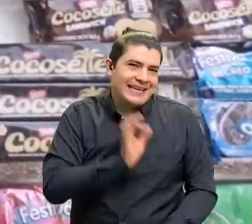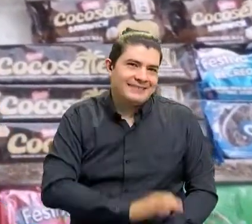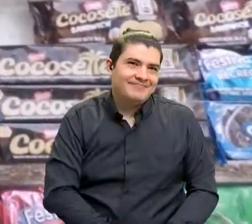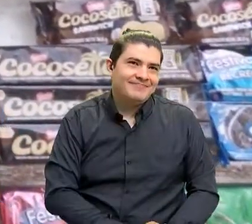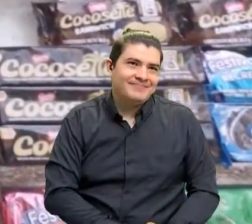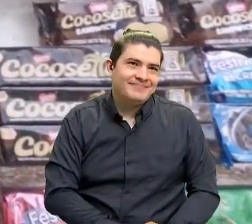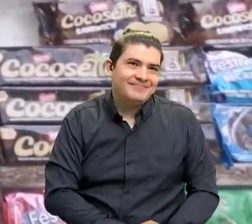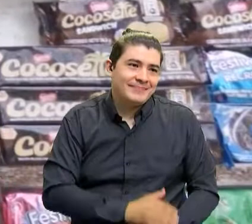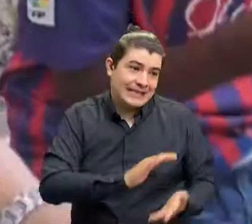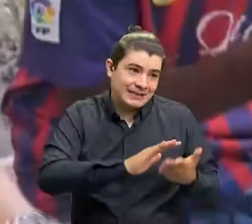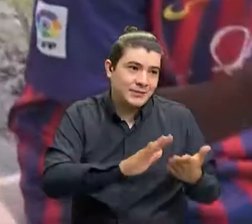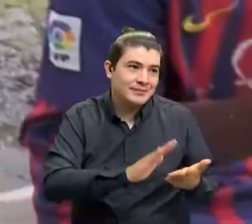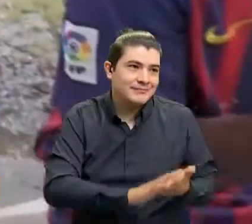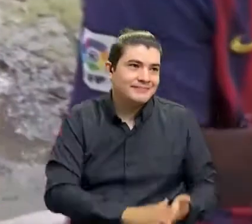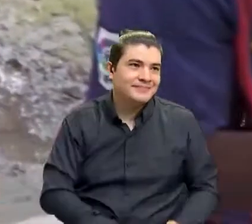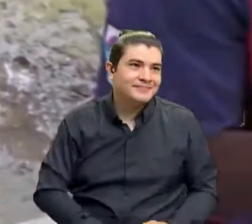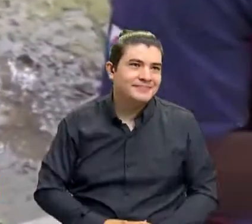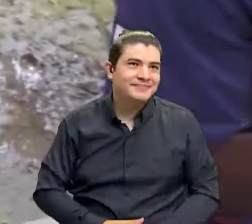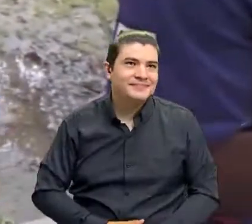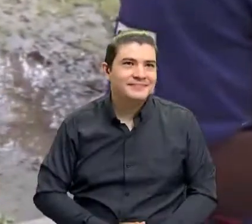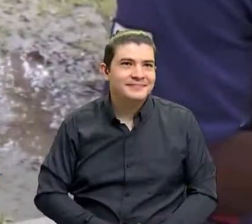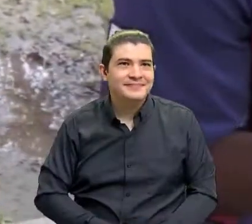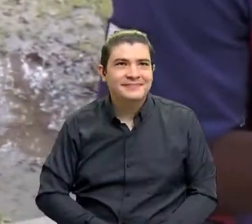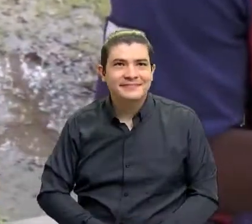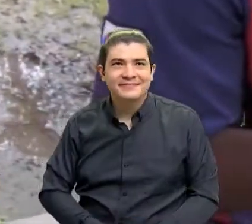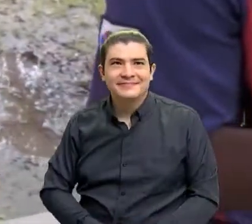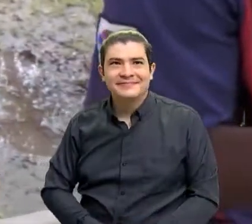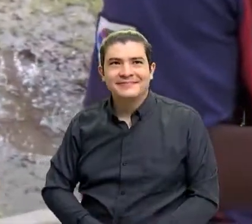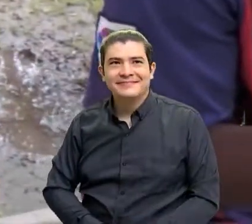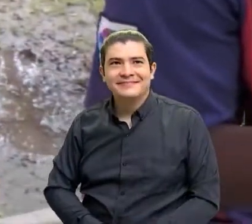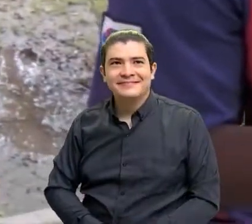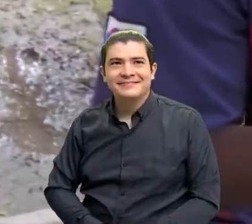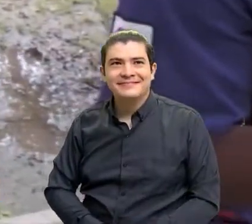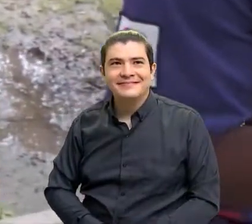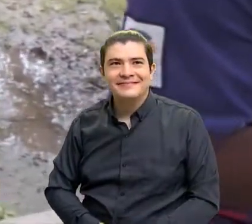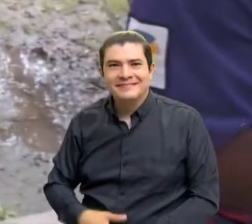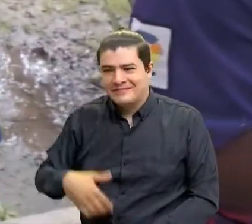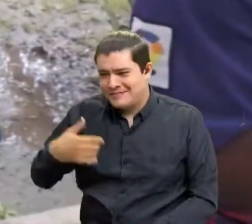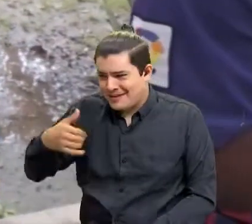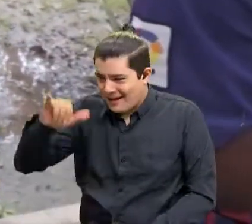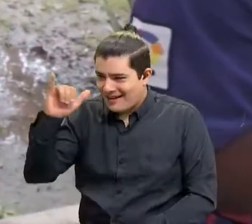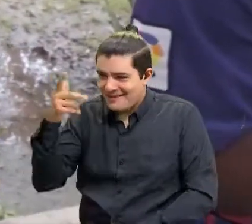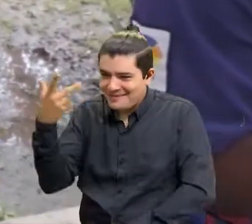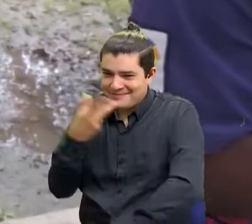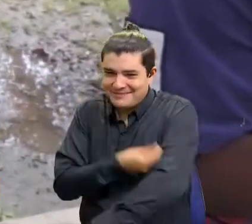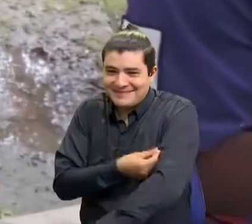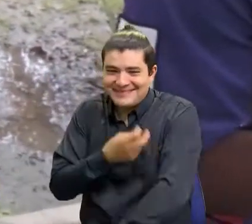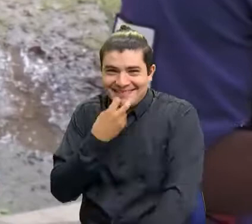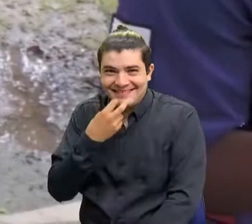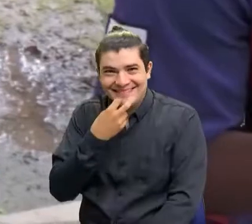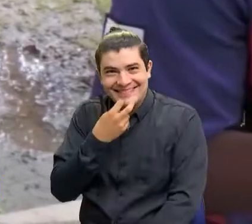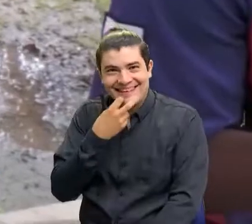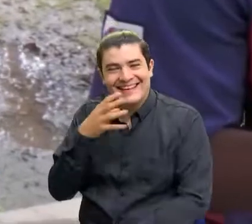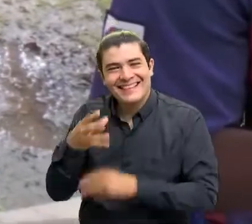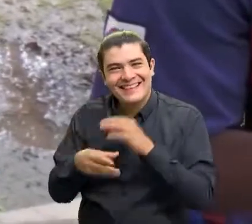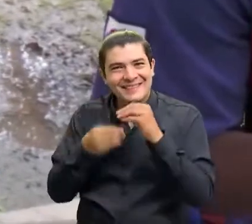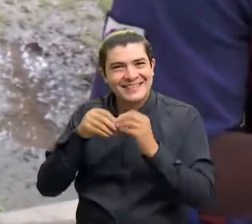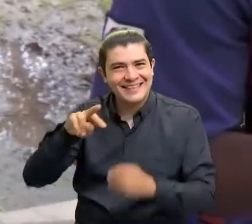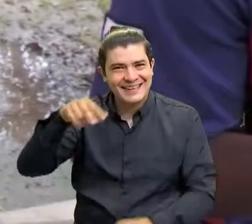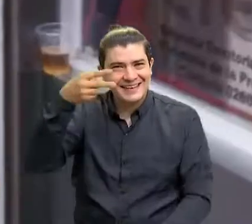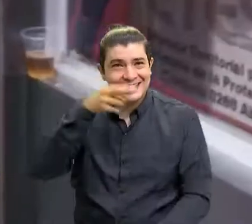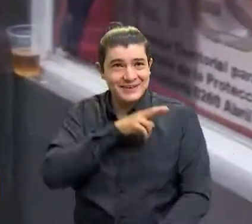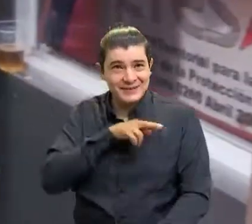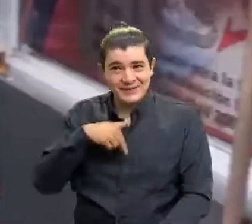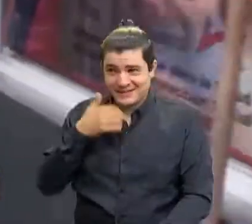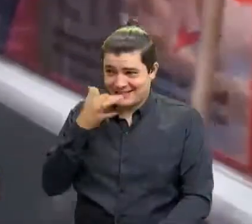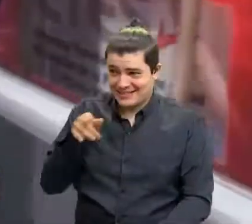y bueno porque primero que nada estamos acojonados contra el hobbies segundo no le tenemos miedo a